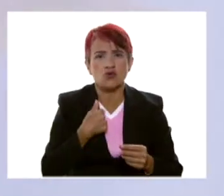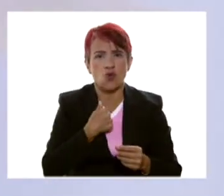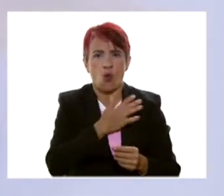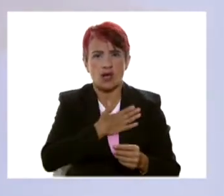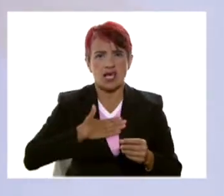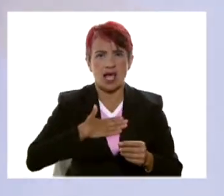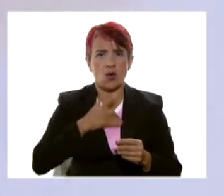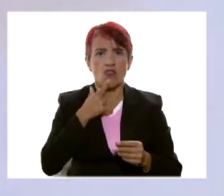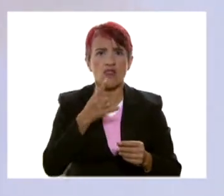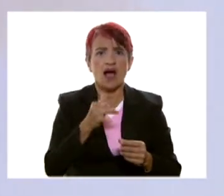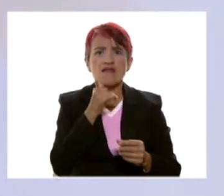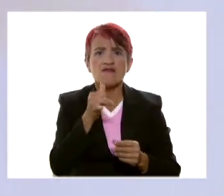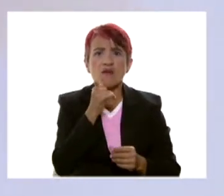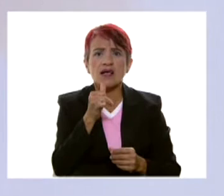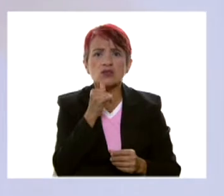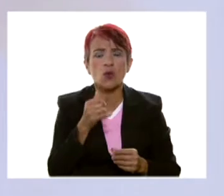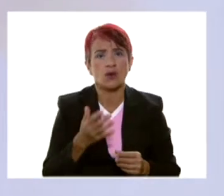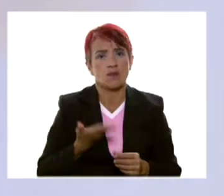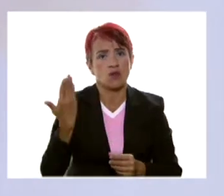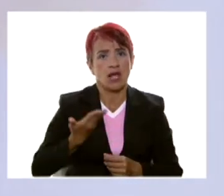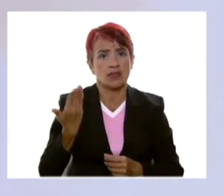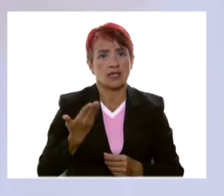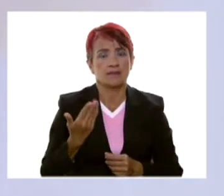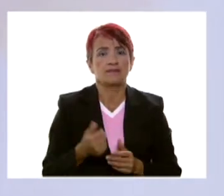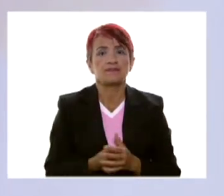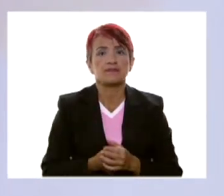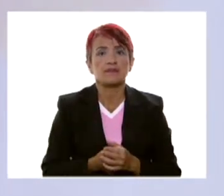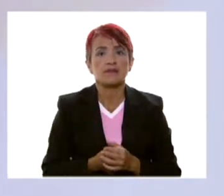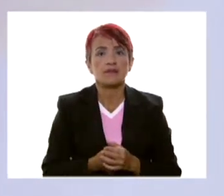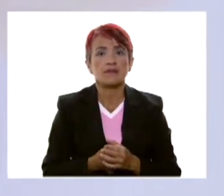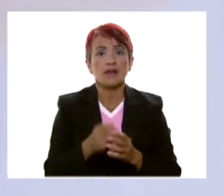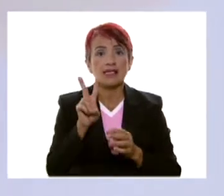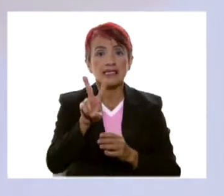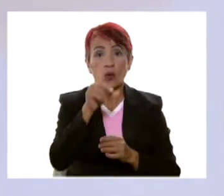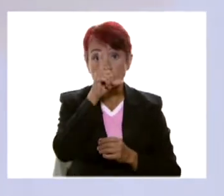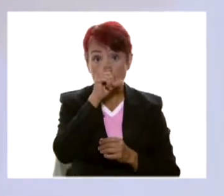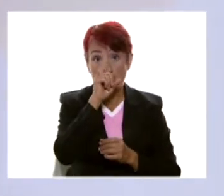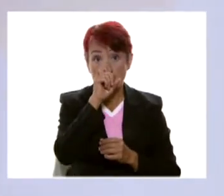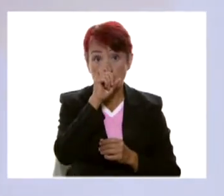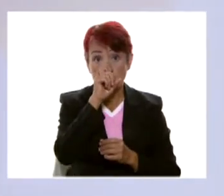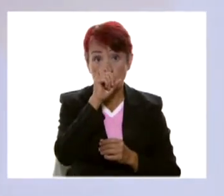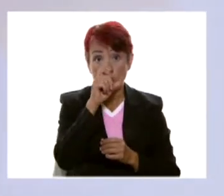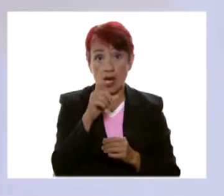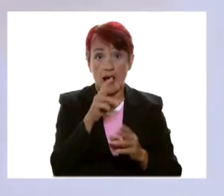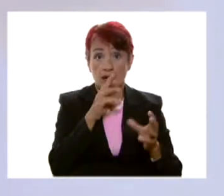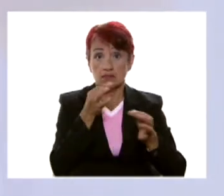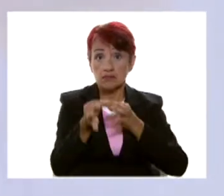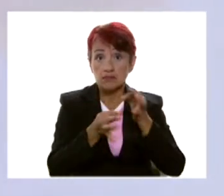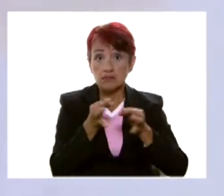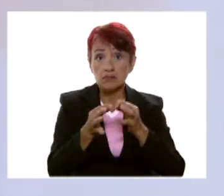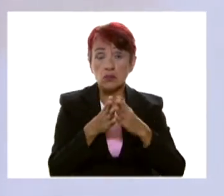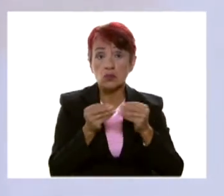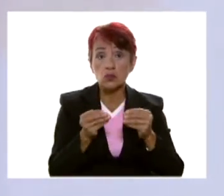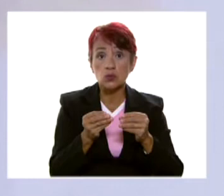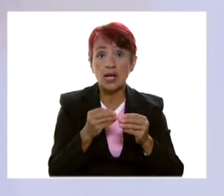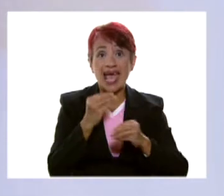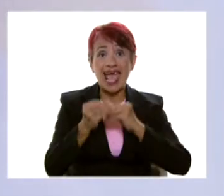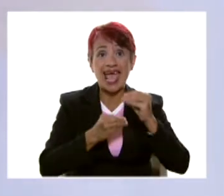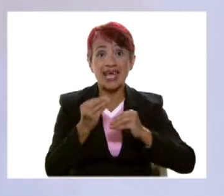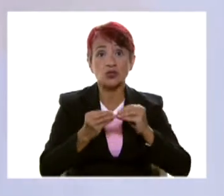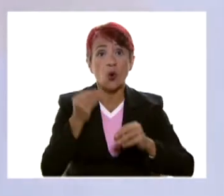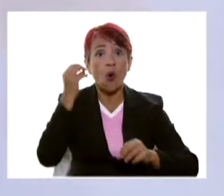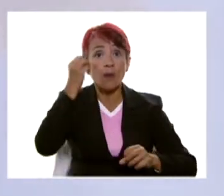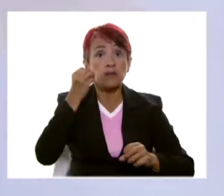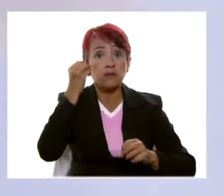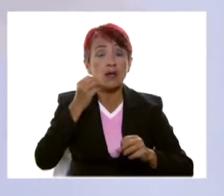a esa información como tal. Vamos con segundo año. En segundo año estaremos hablando también y reforzando un poco lo que es hecho, opinión